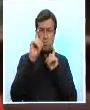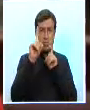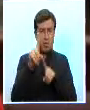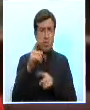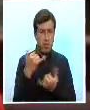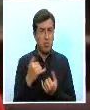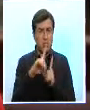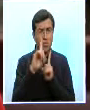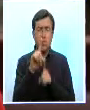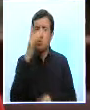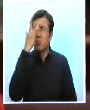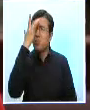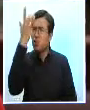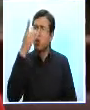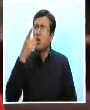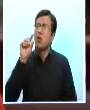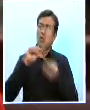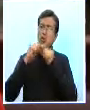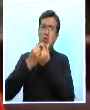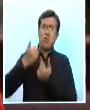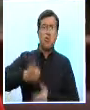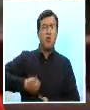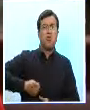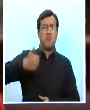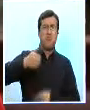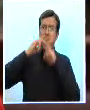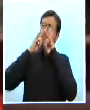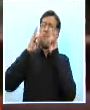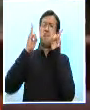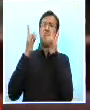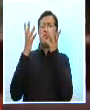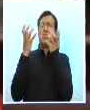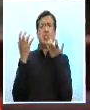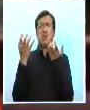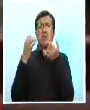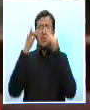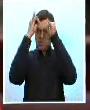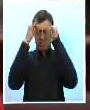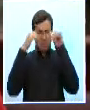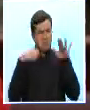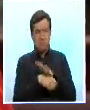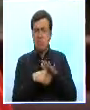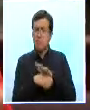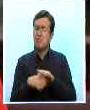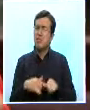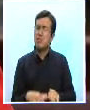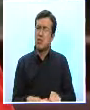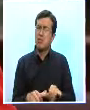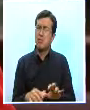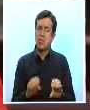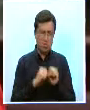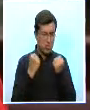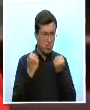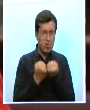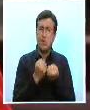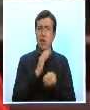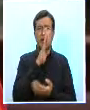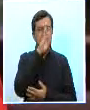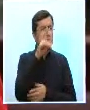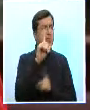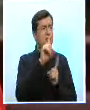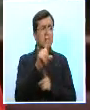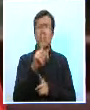aquí es por qué esa élite se empeña en mantener las corridas de toros cuando la sociedad ha expresado en todas